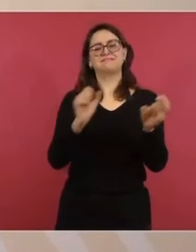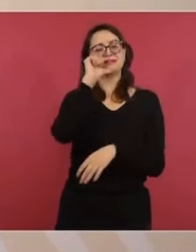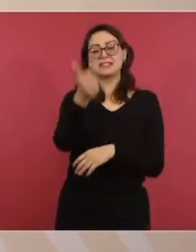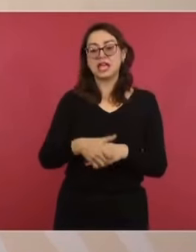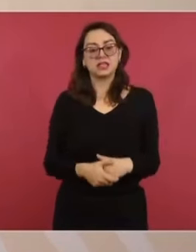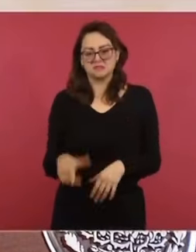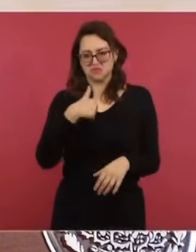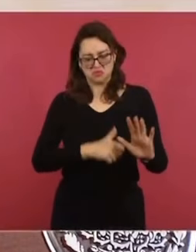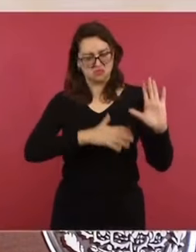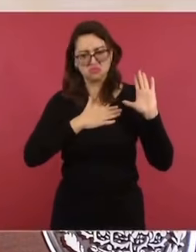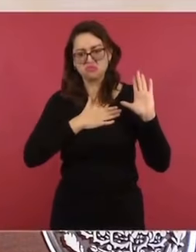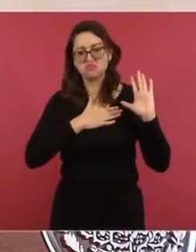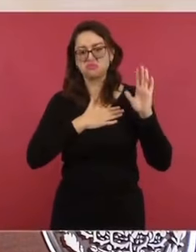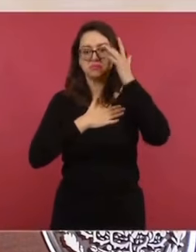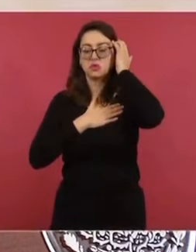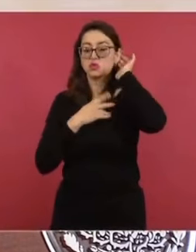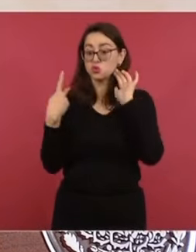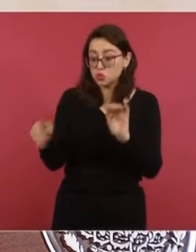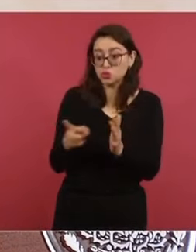Y soy un hombre de palabra.